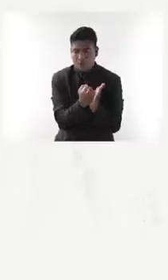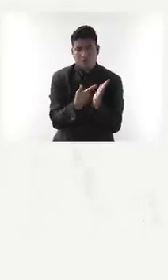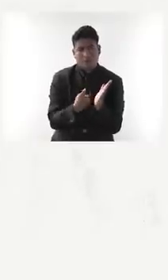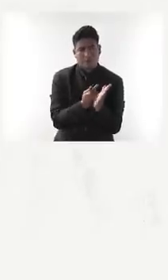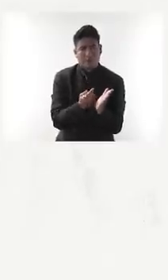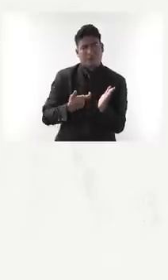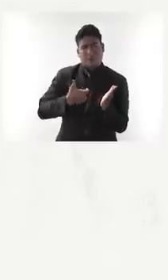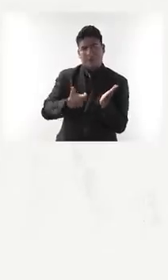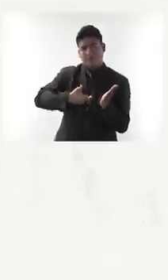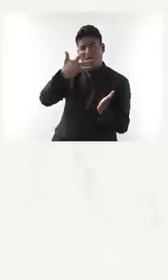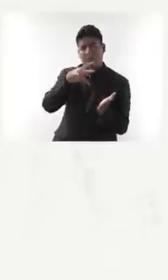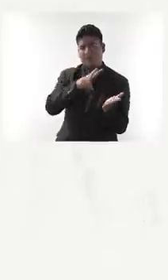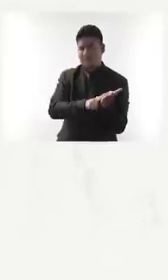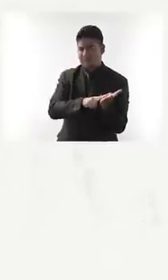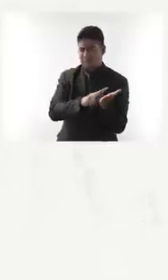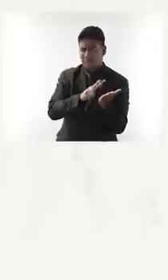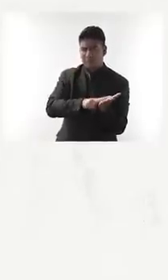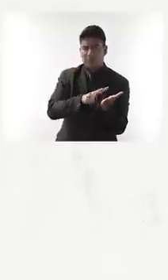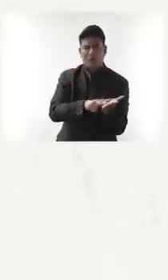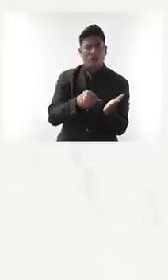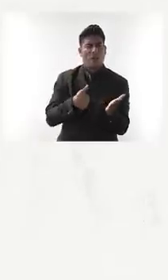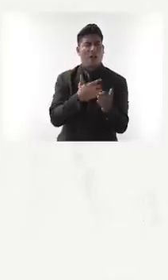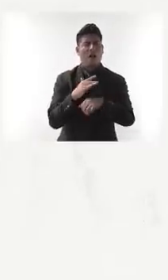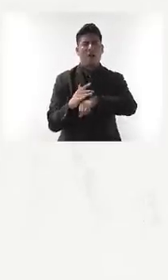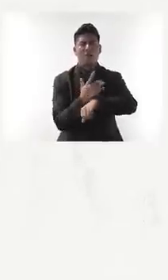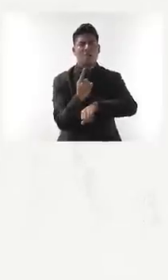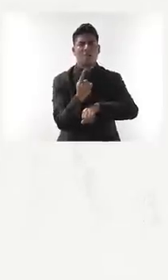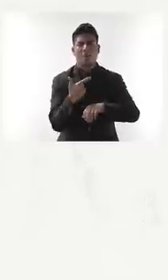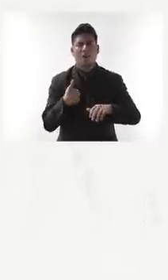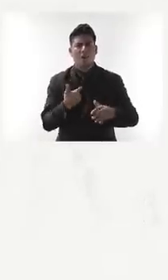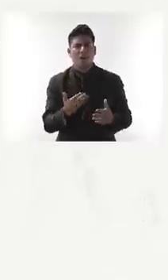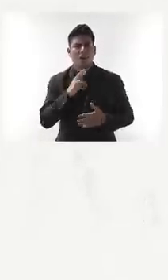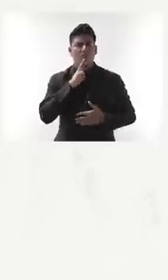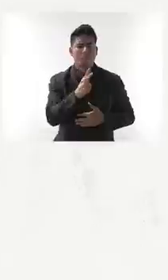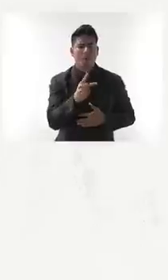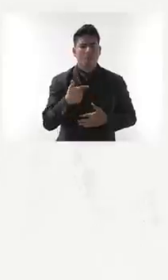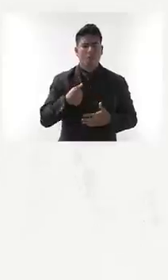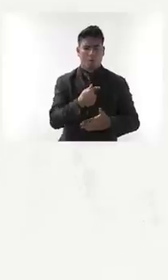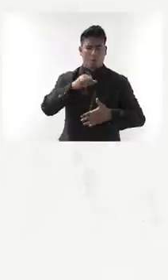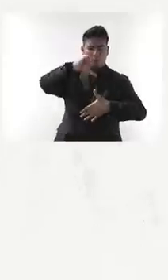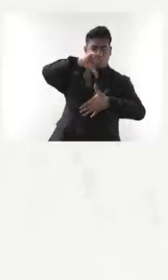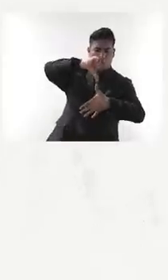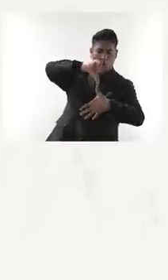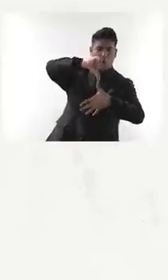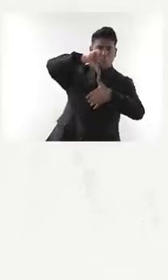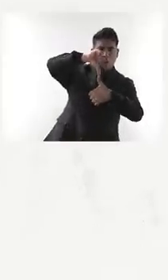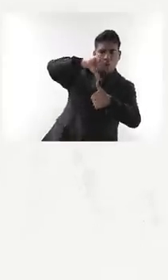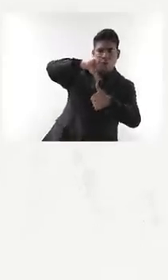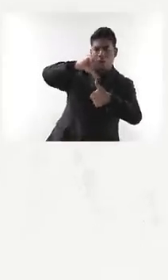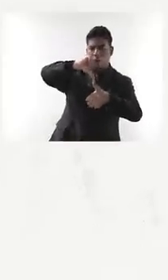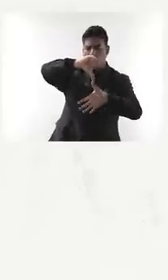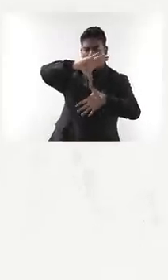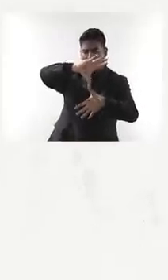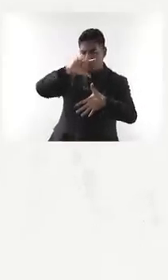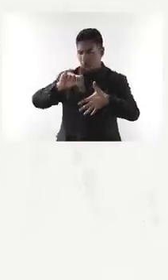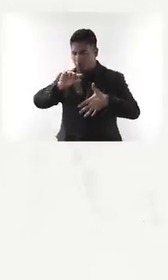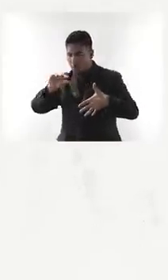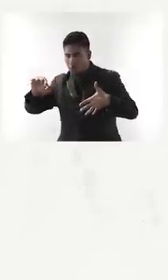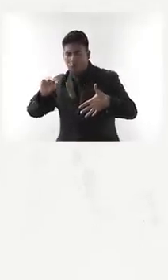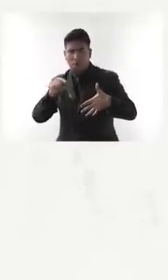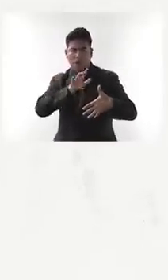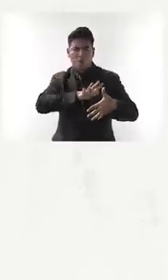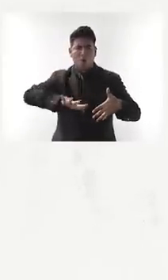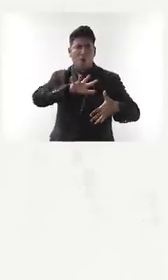igual que tratan a los sudamericanos, a los caribeños o a los africanos? Buscar